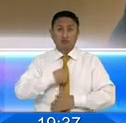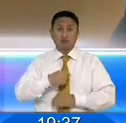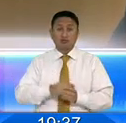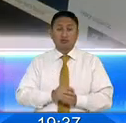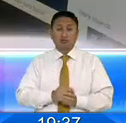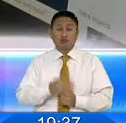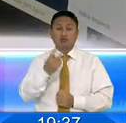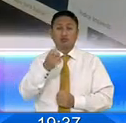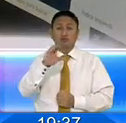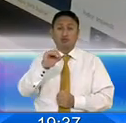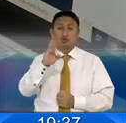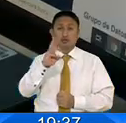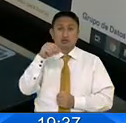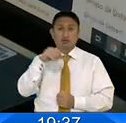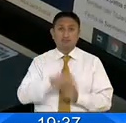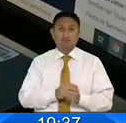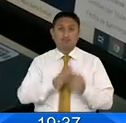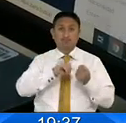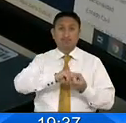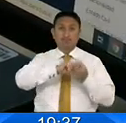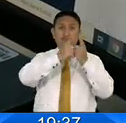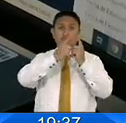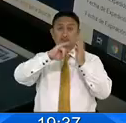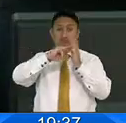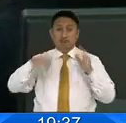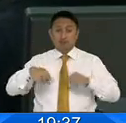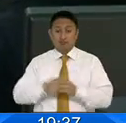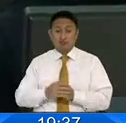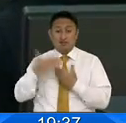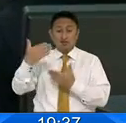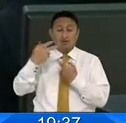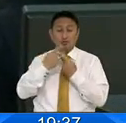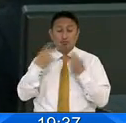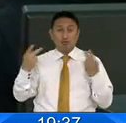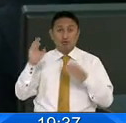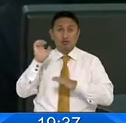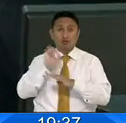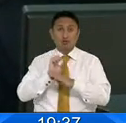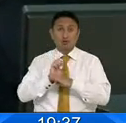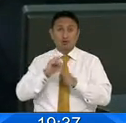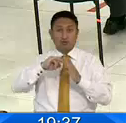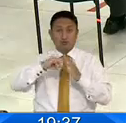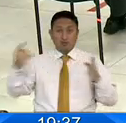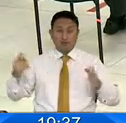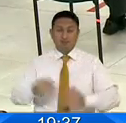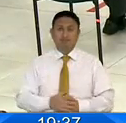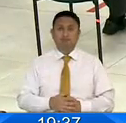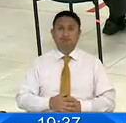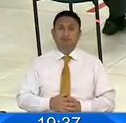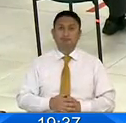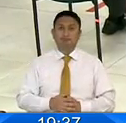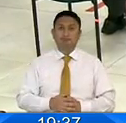1206. Este salto tecnológico está alineado a la política pública Ecuador Digital, informó Priscila Cadena.